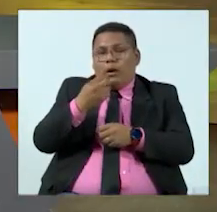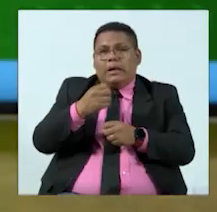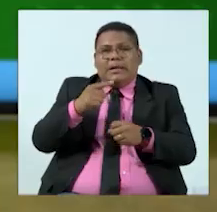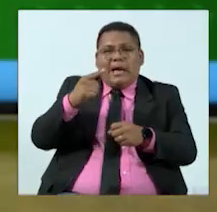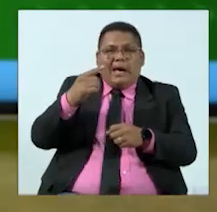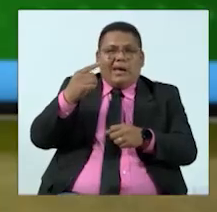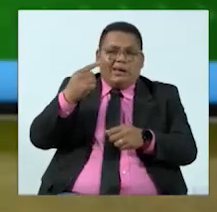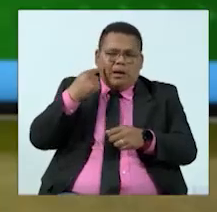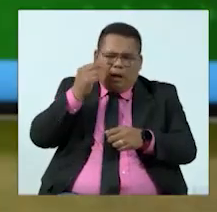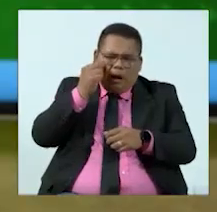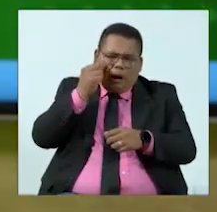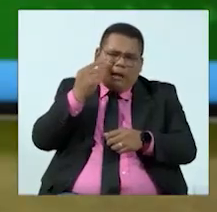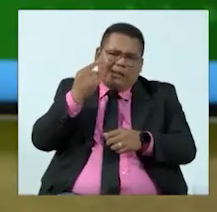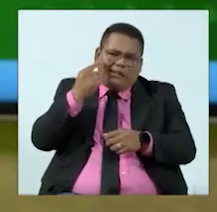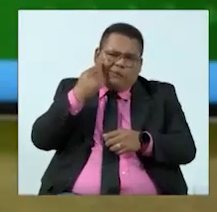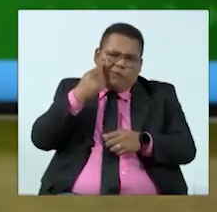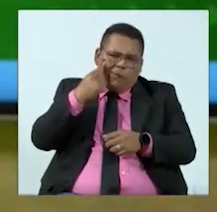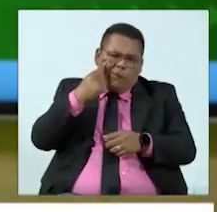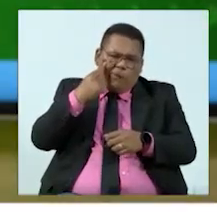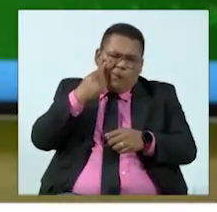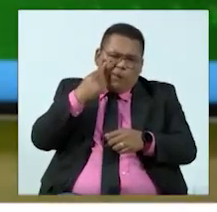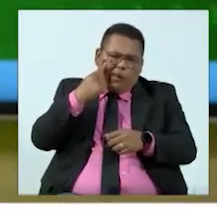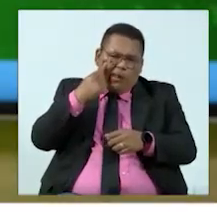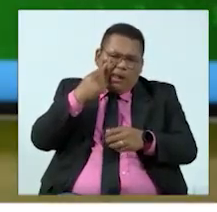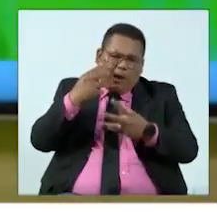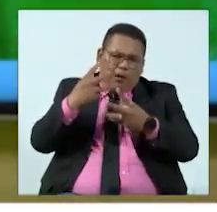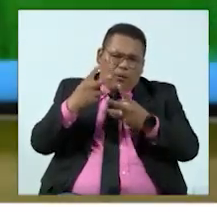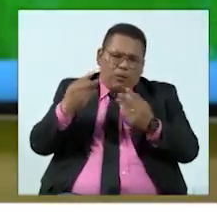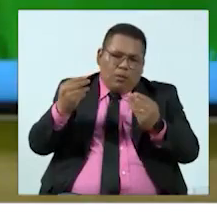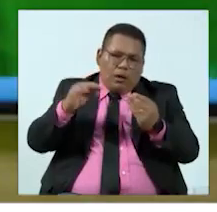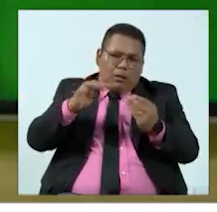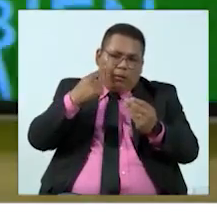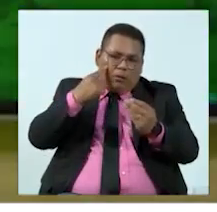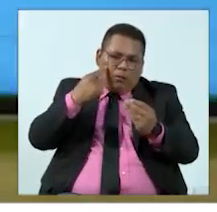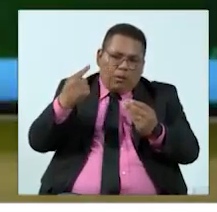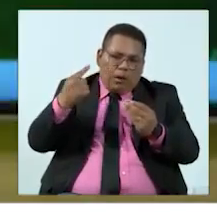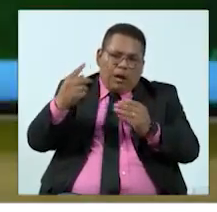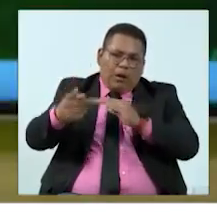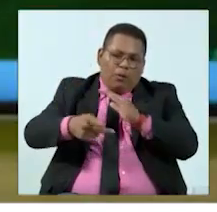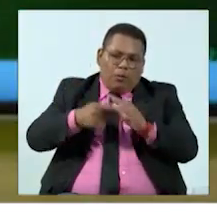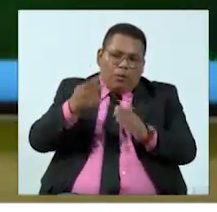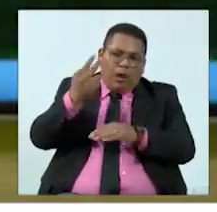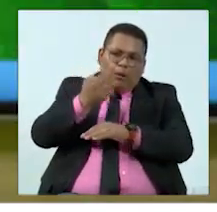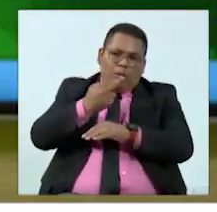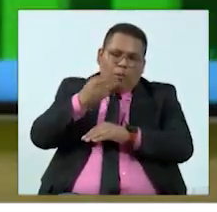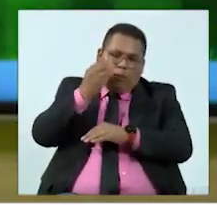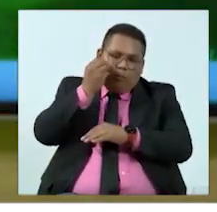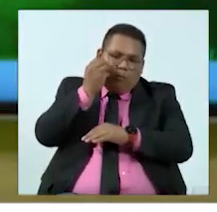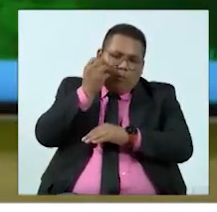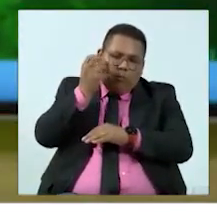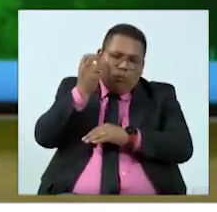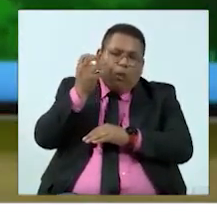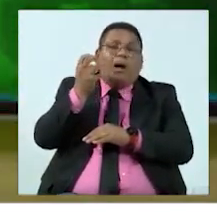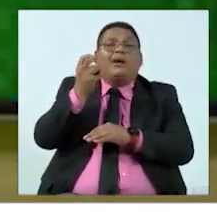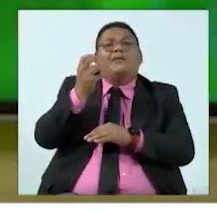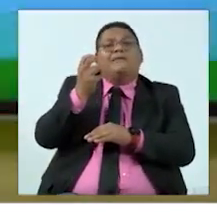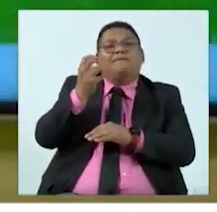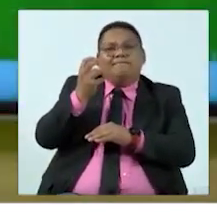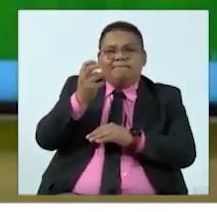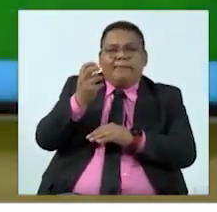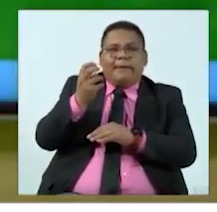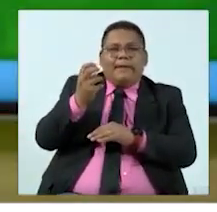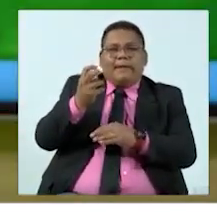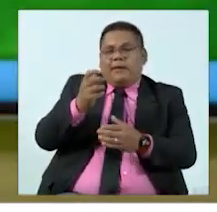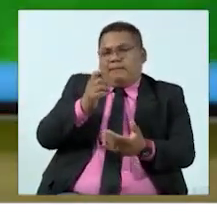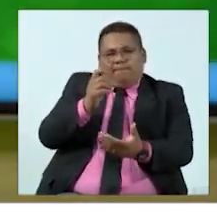puntito puede desaparecer Pero en cuanto yo quite la presión de este dedo este vuelve a aparecer de manera súbita no eh No nada